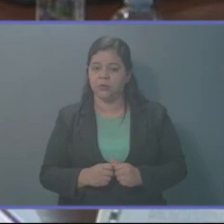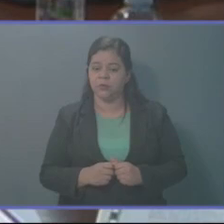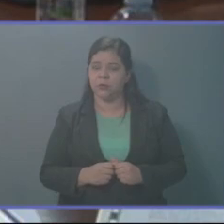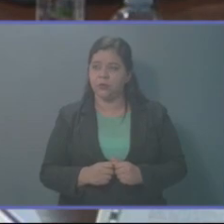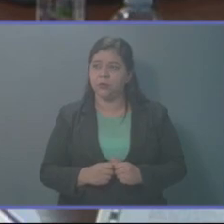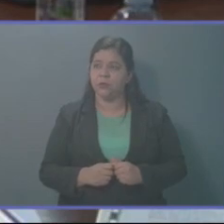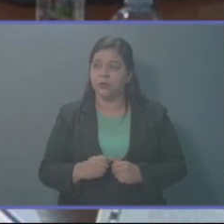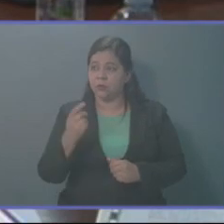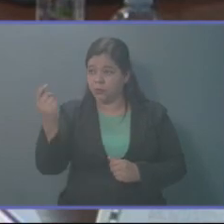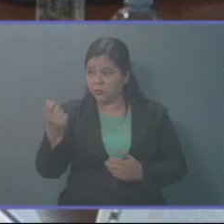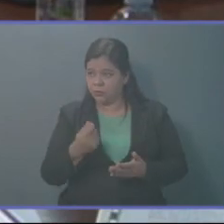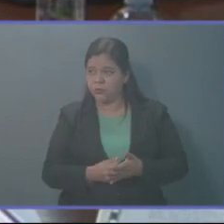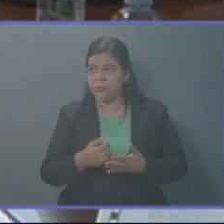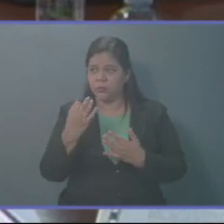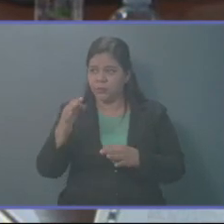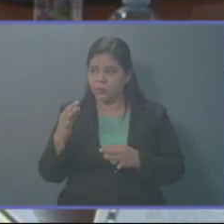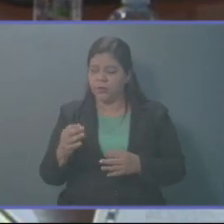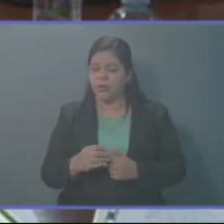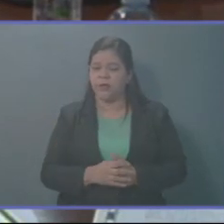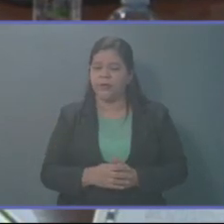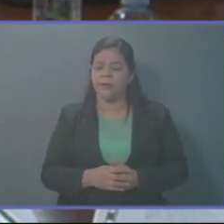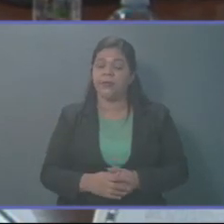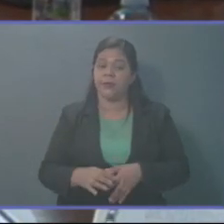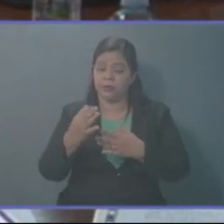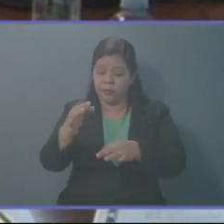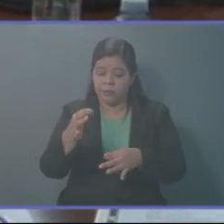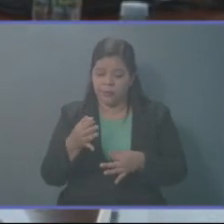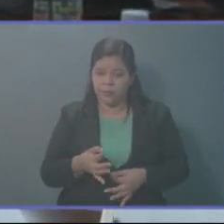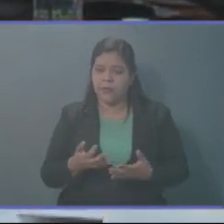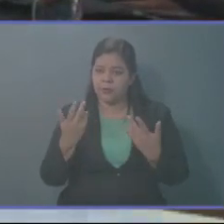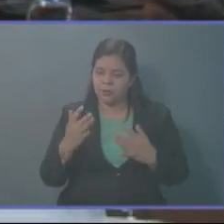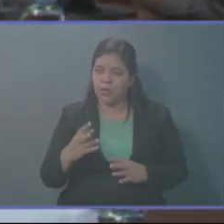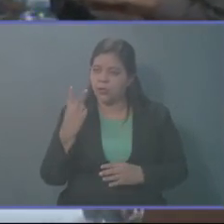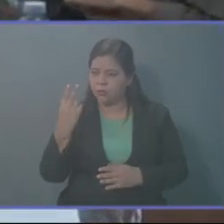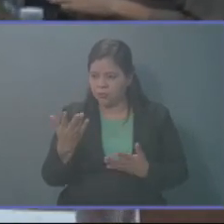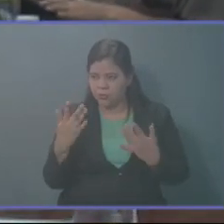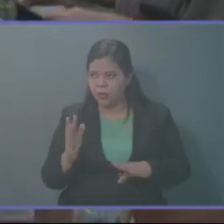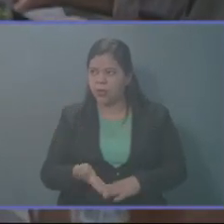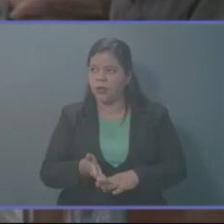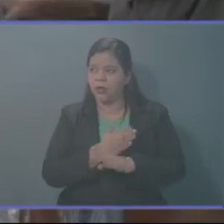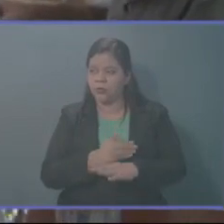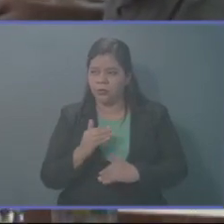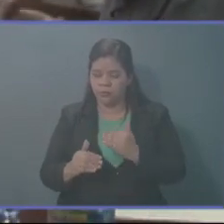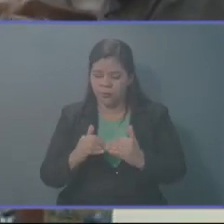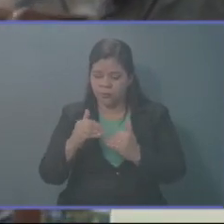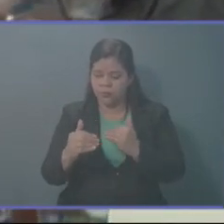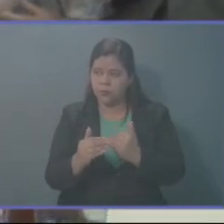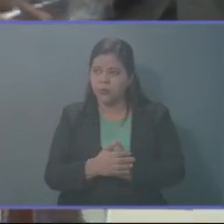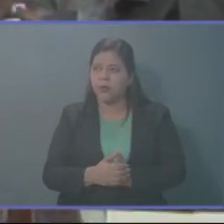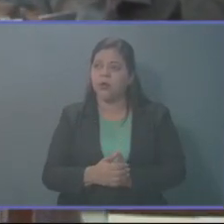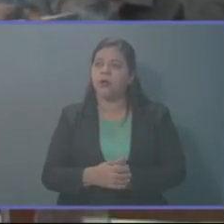que ingresen, son notas que ya dos se le dieron trámite, y el otro es que está solicitando